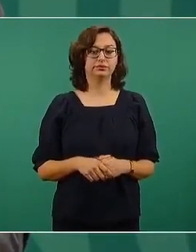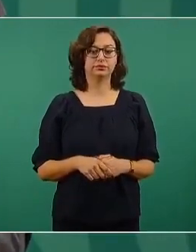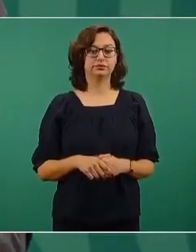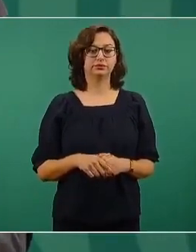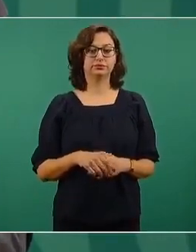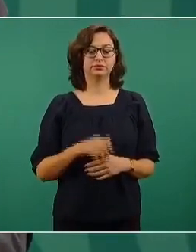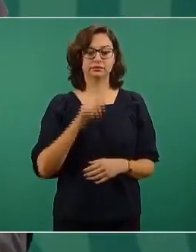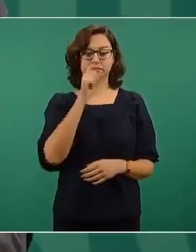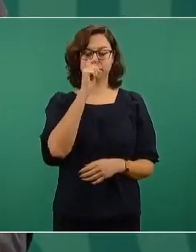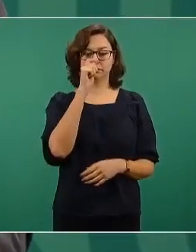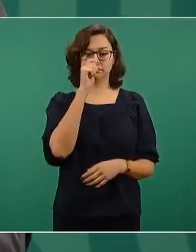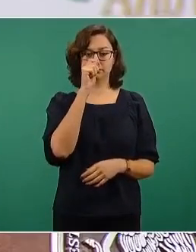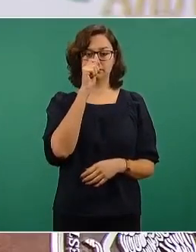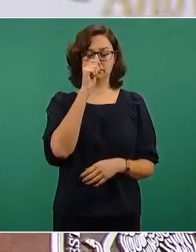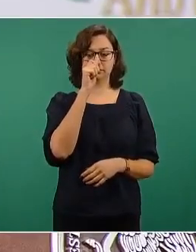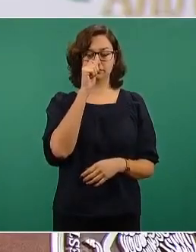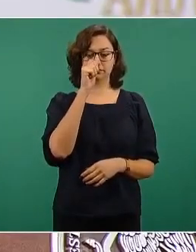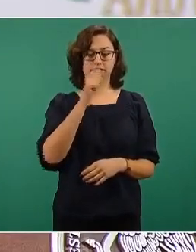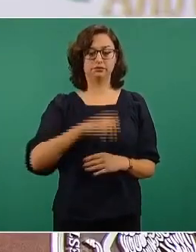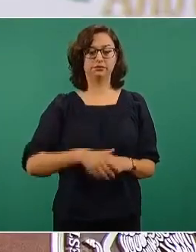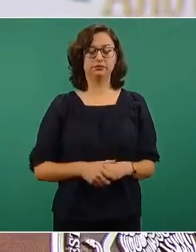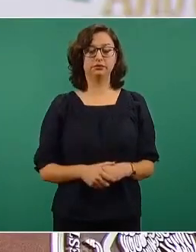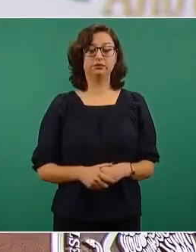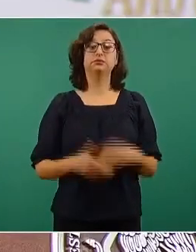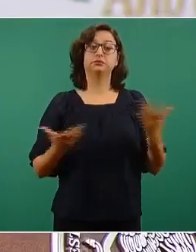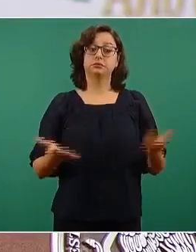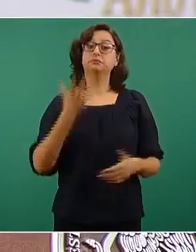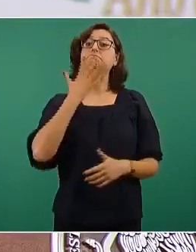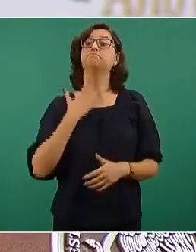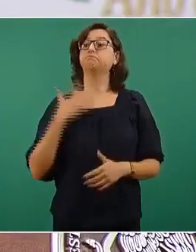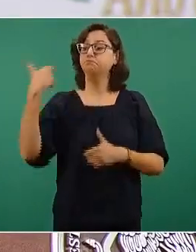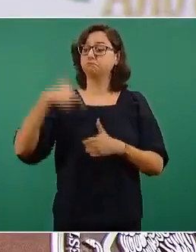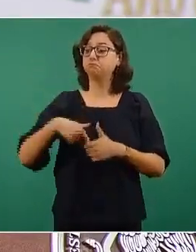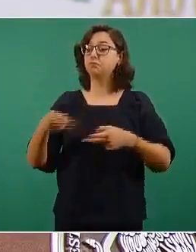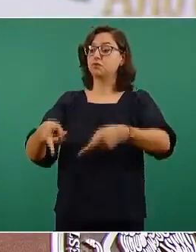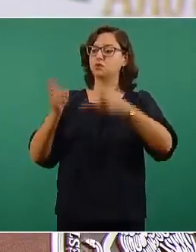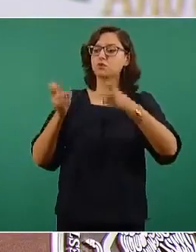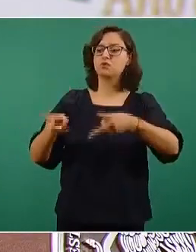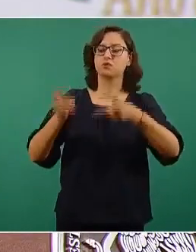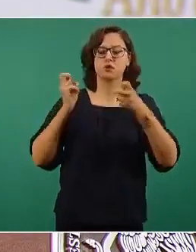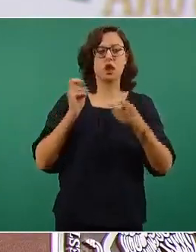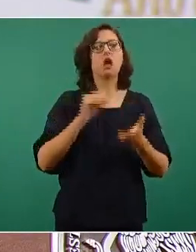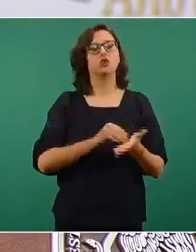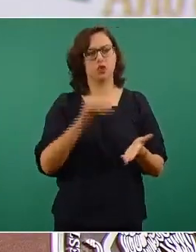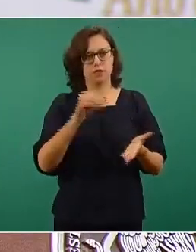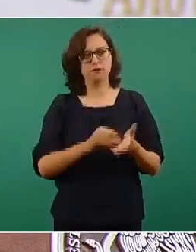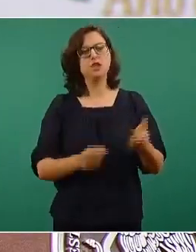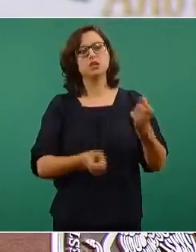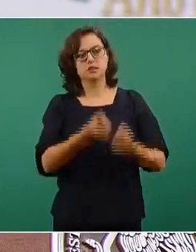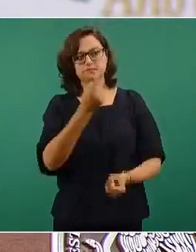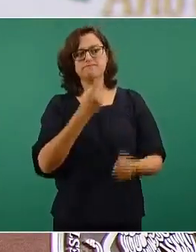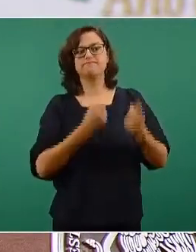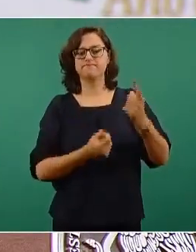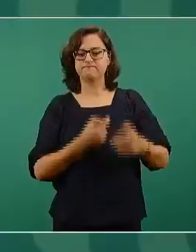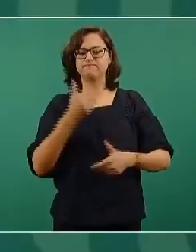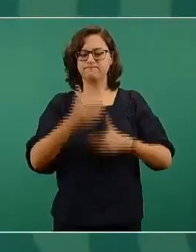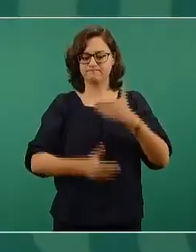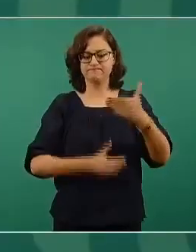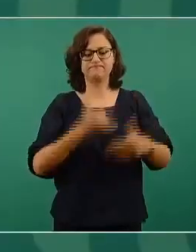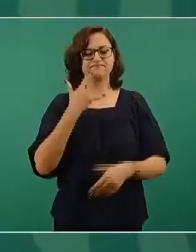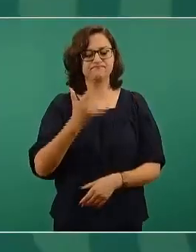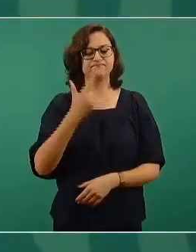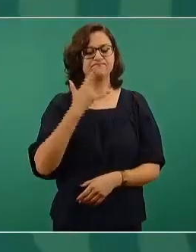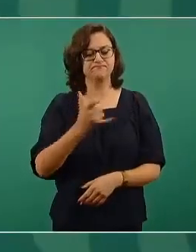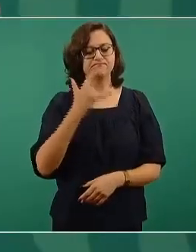tenemos que seguir combatiendo el huachicol. Hemos avanzado. A ver lo de